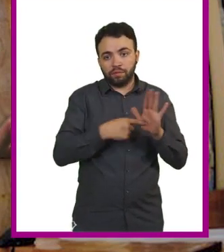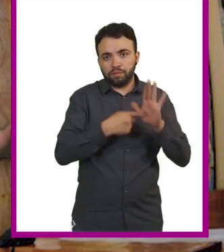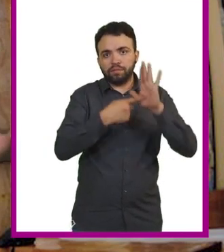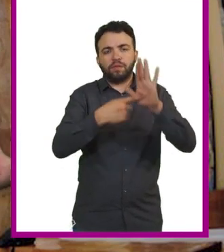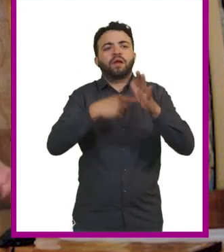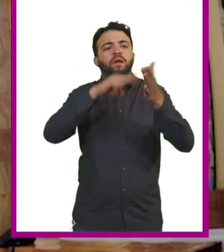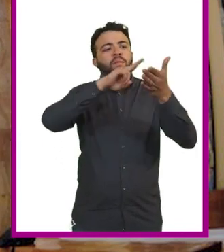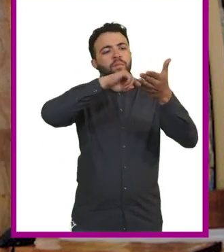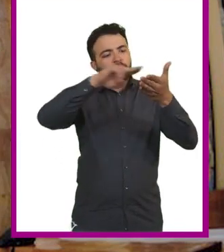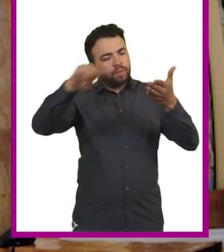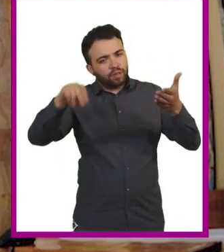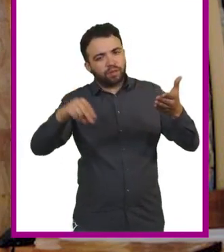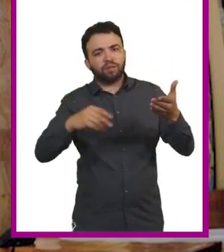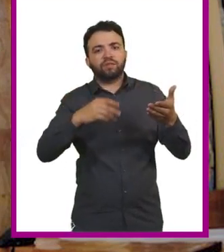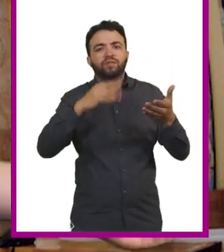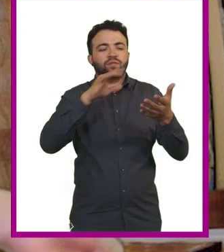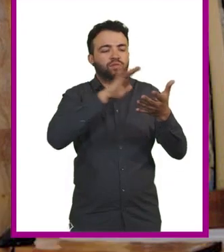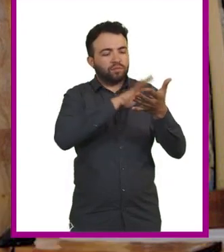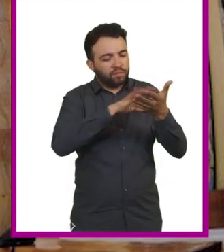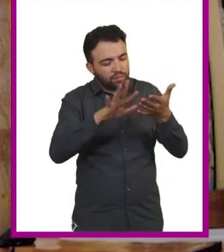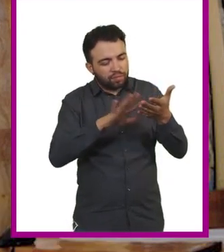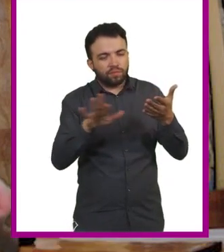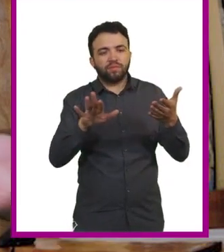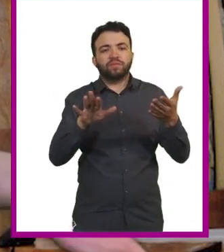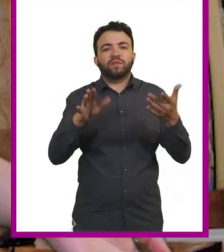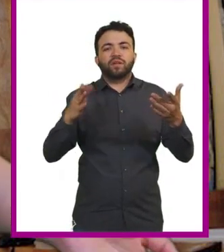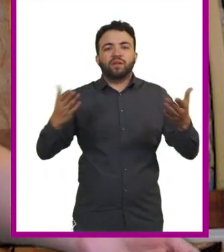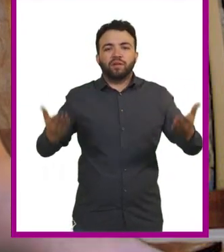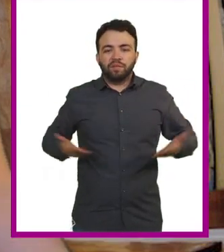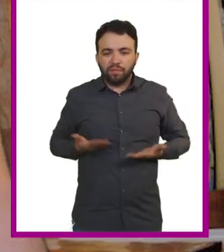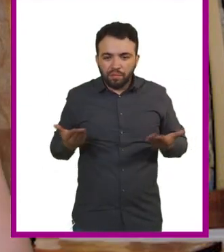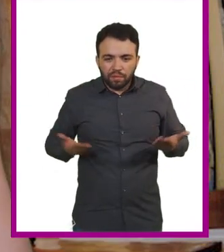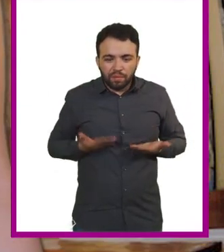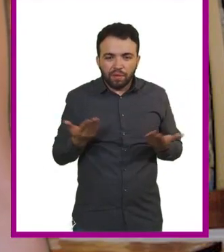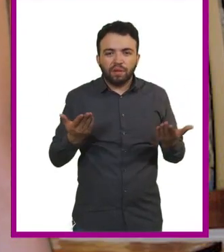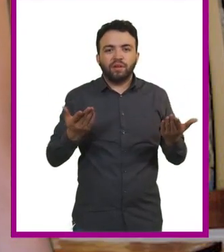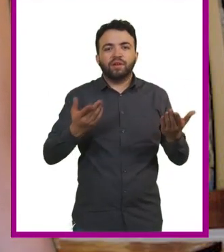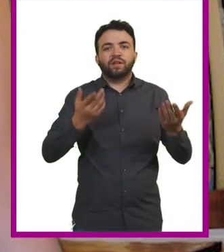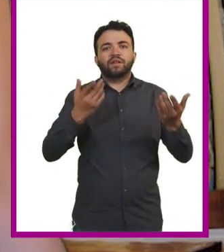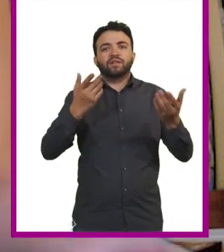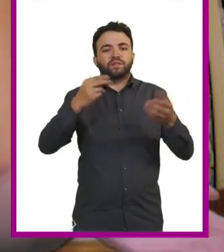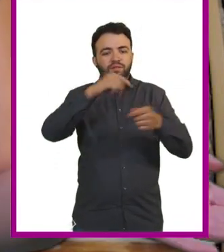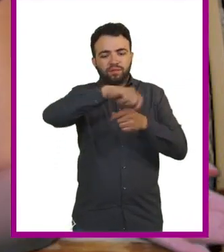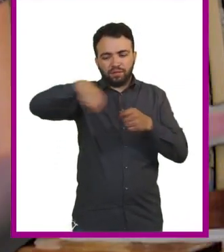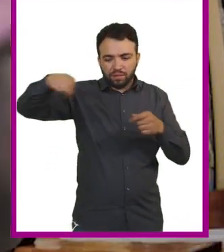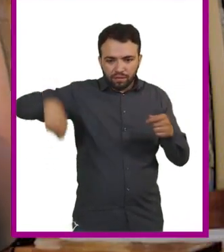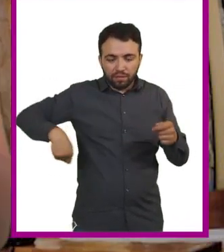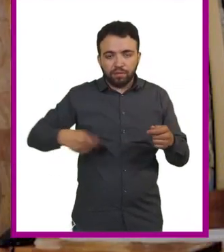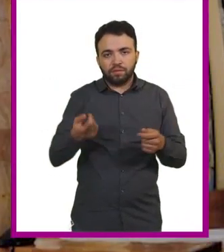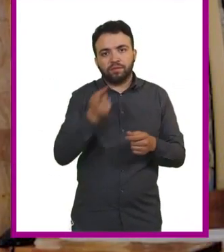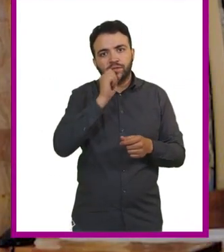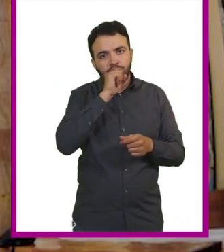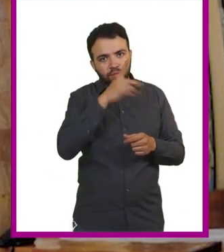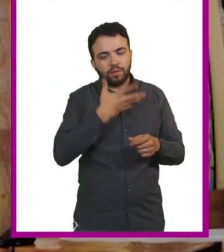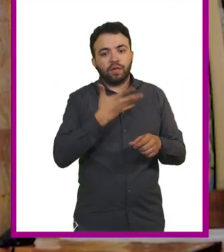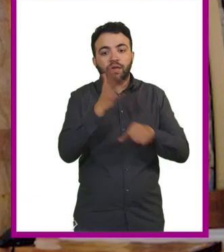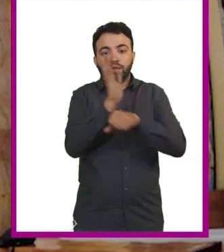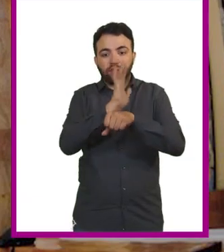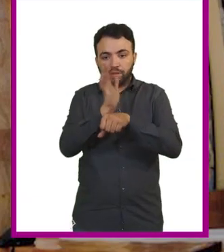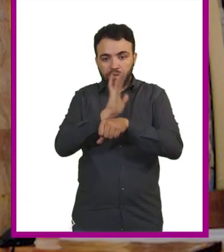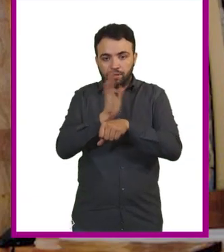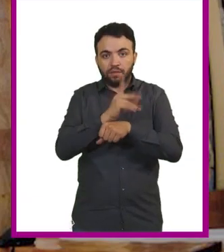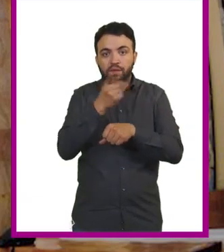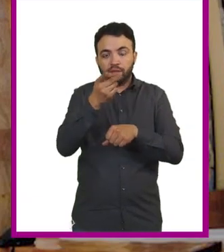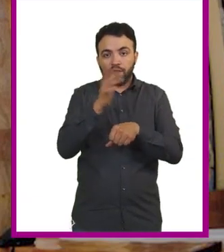la escultura, la literatura, la danza, la música, la arquitectura y, por supuesto, el cine, considerado